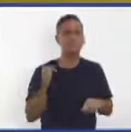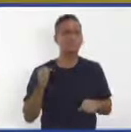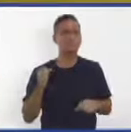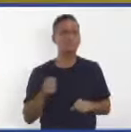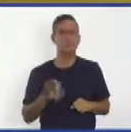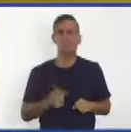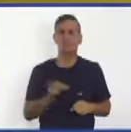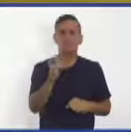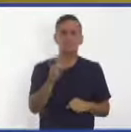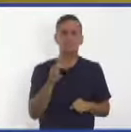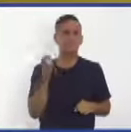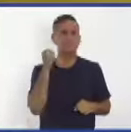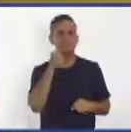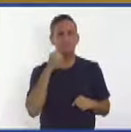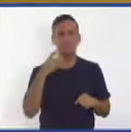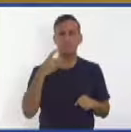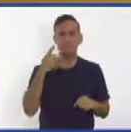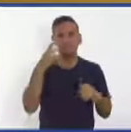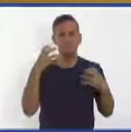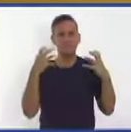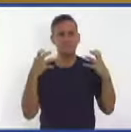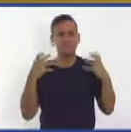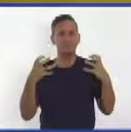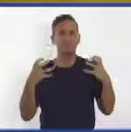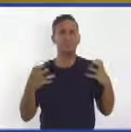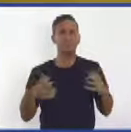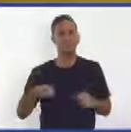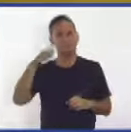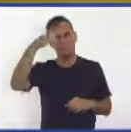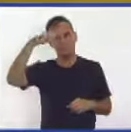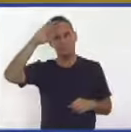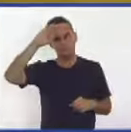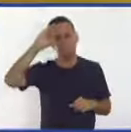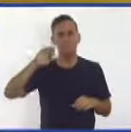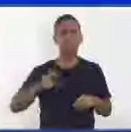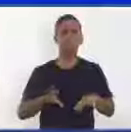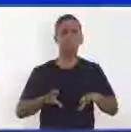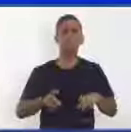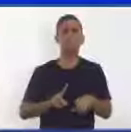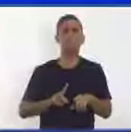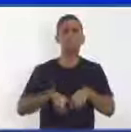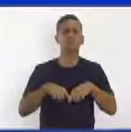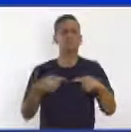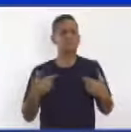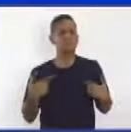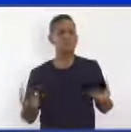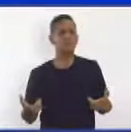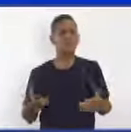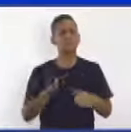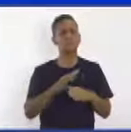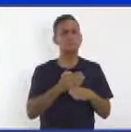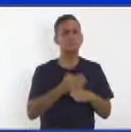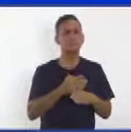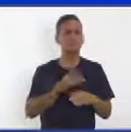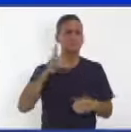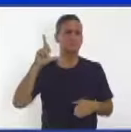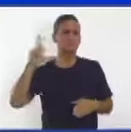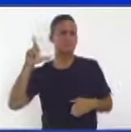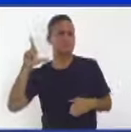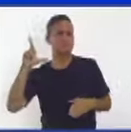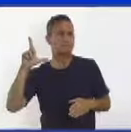qué significación literaria eso es con respecto al primer sub epígrafe pero el segundo de los